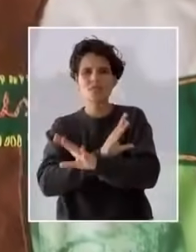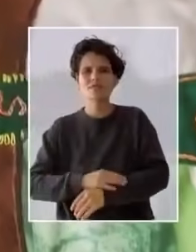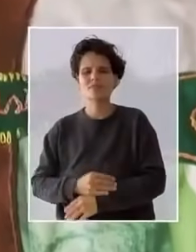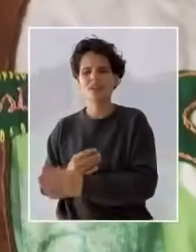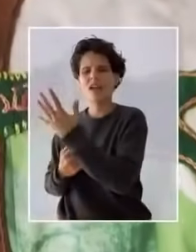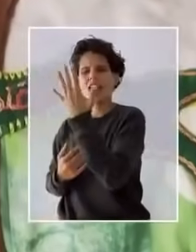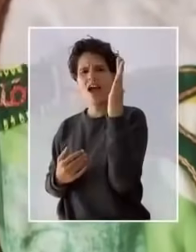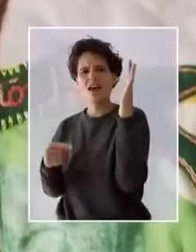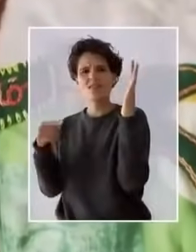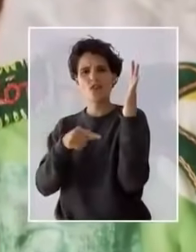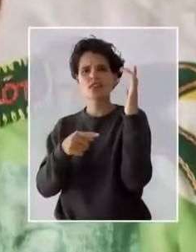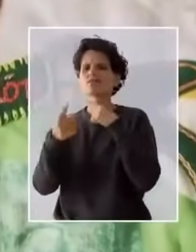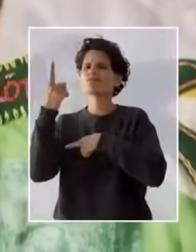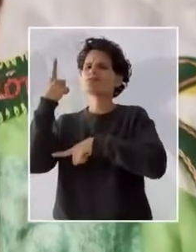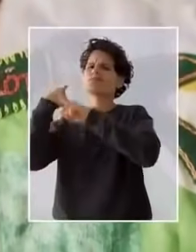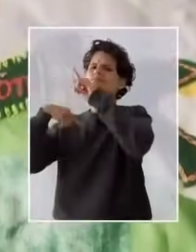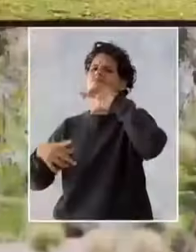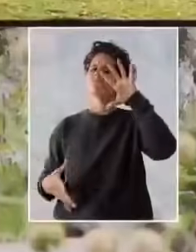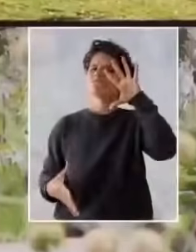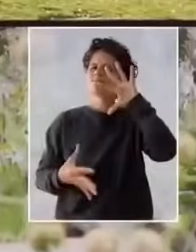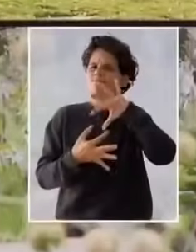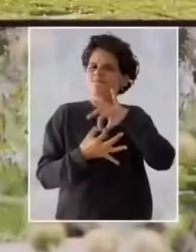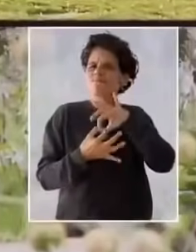Árboles que se conectan con la historia.